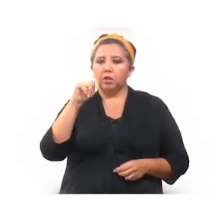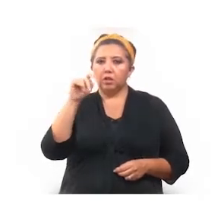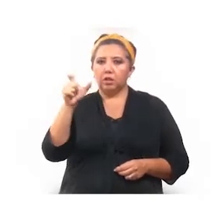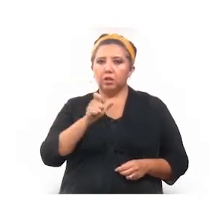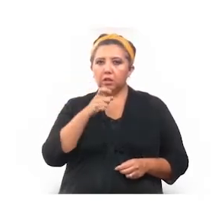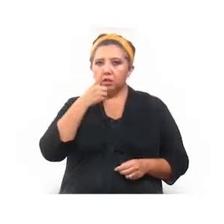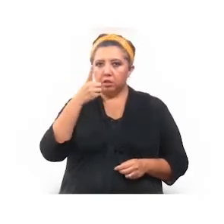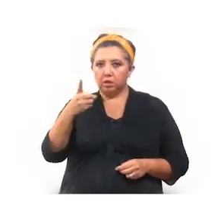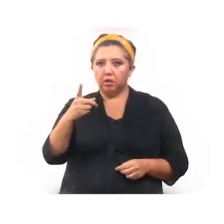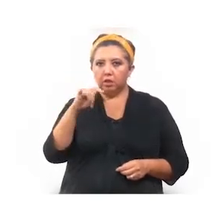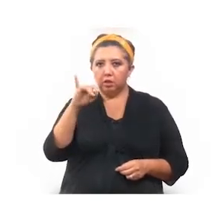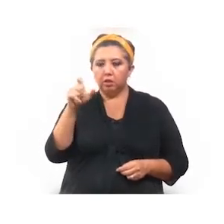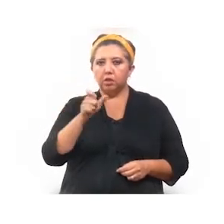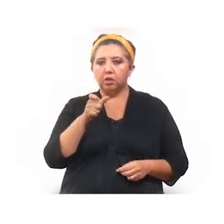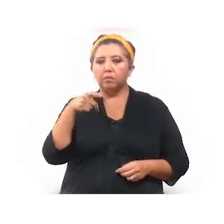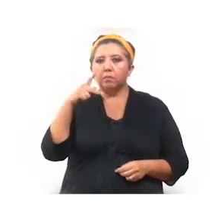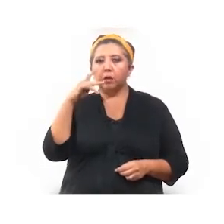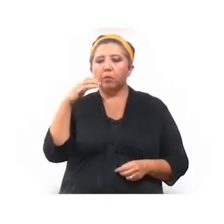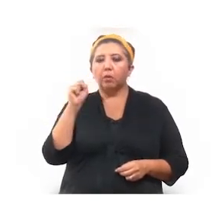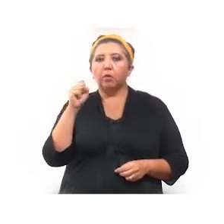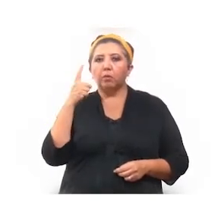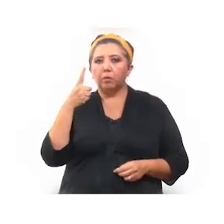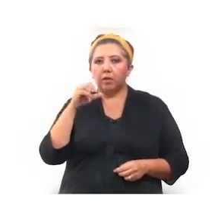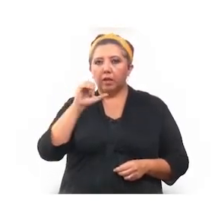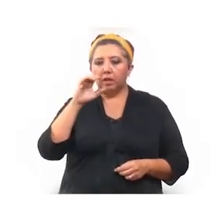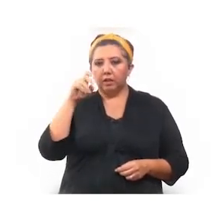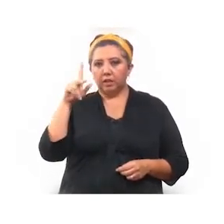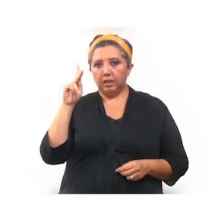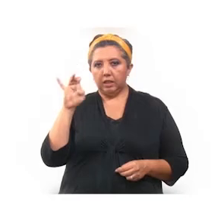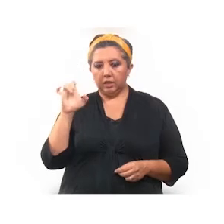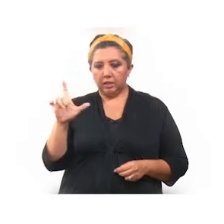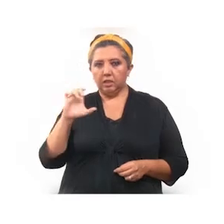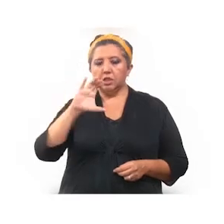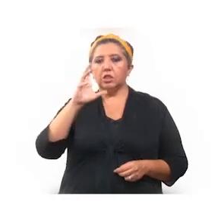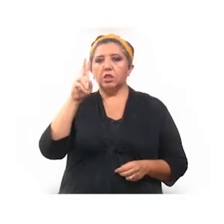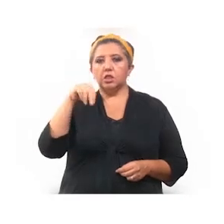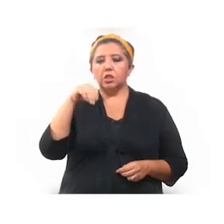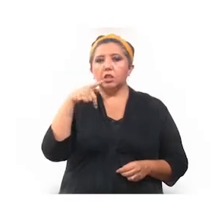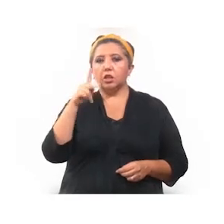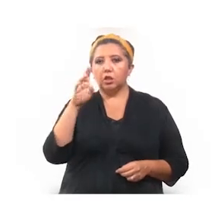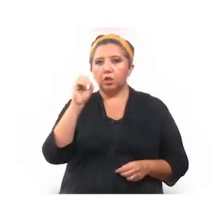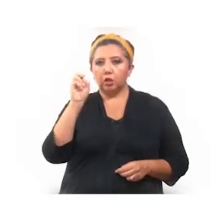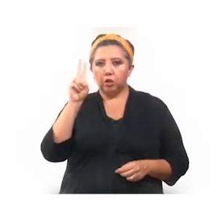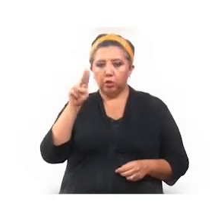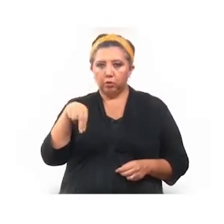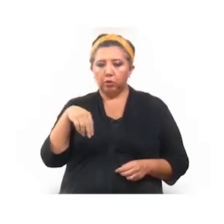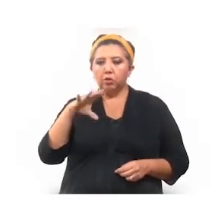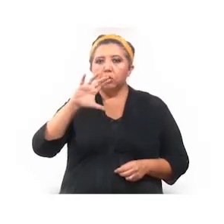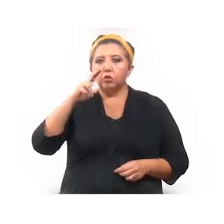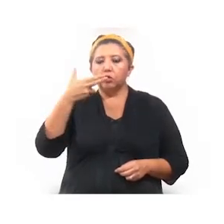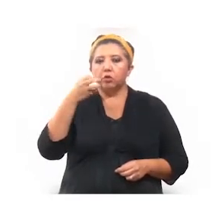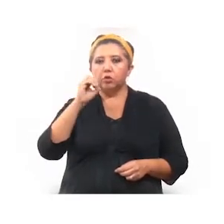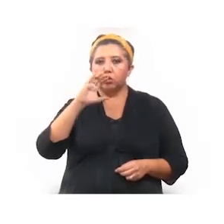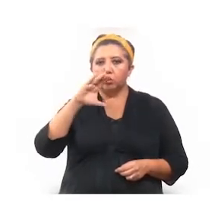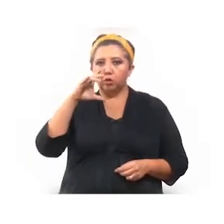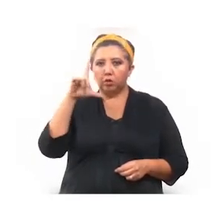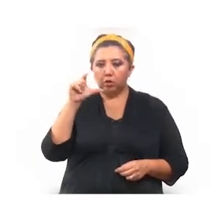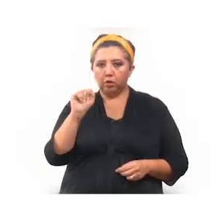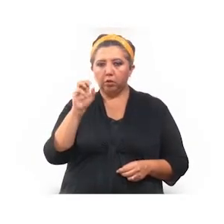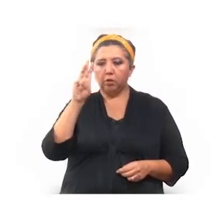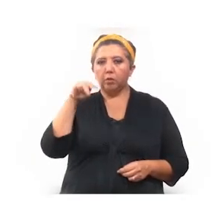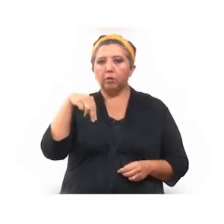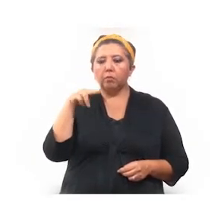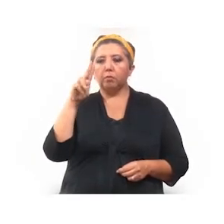Tecash, Tixcocop y Tixpehual, 1 en Aquil, Vaca, Cacalchen, Chancom, Chuxulu Pueblo, Chocholá, Quinchil,